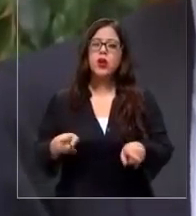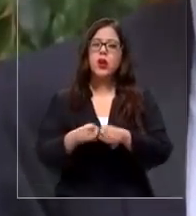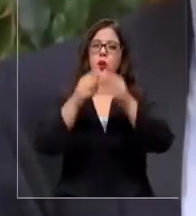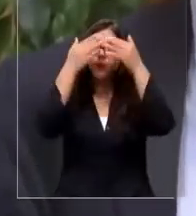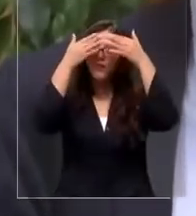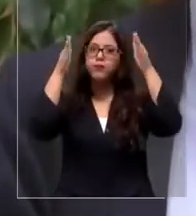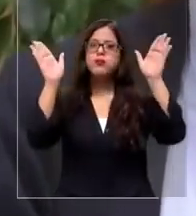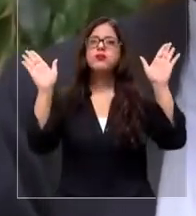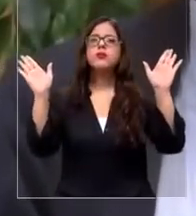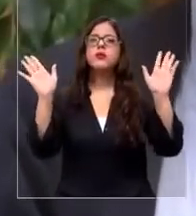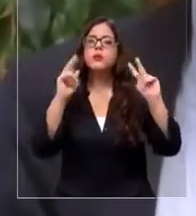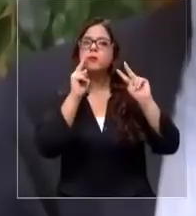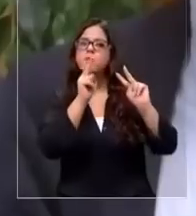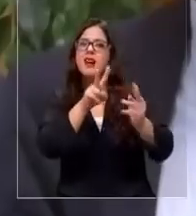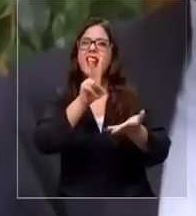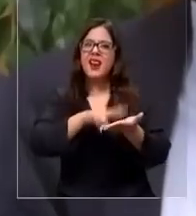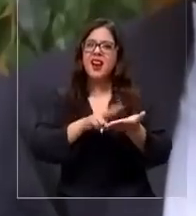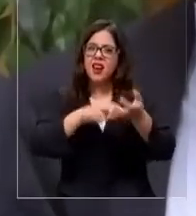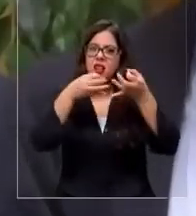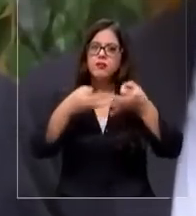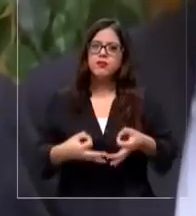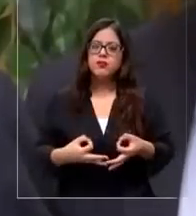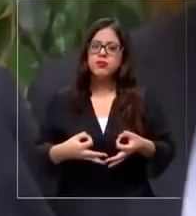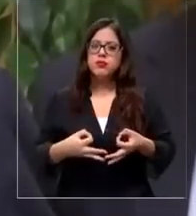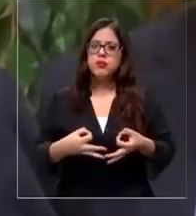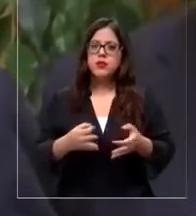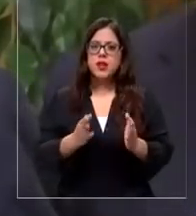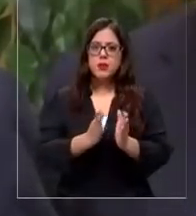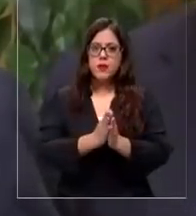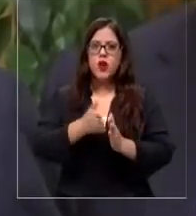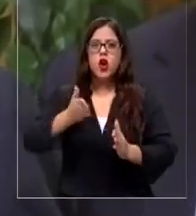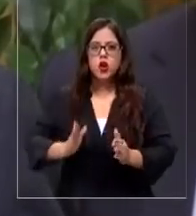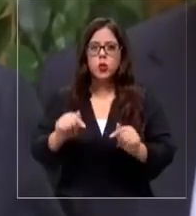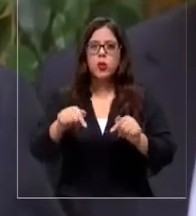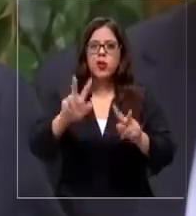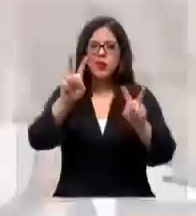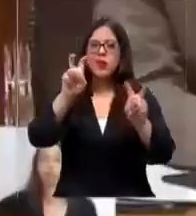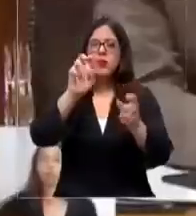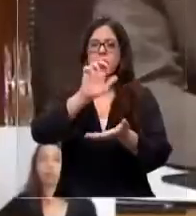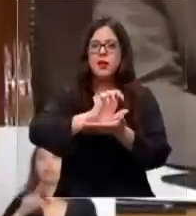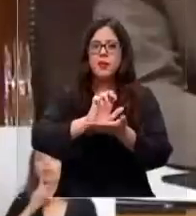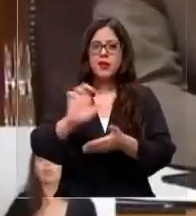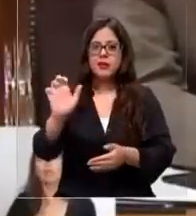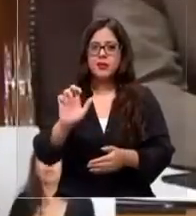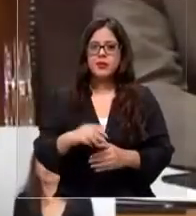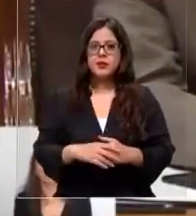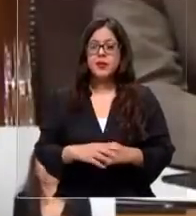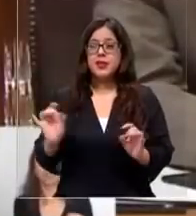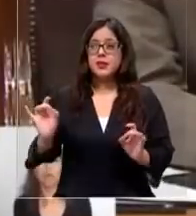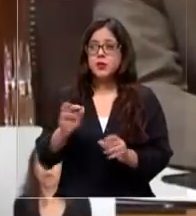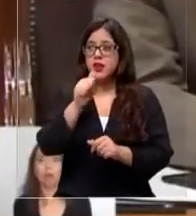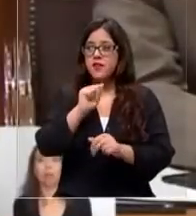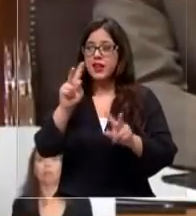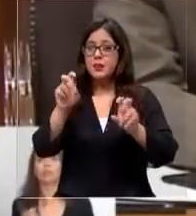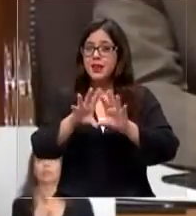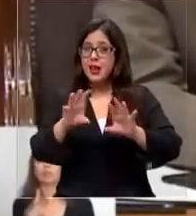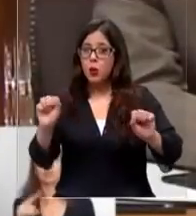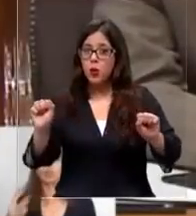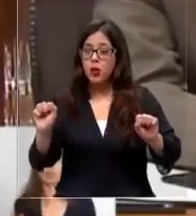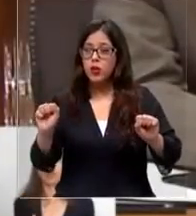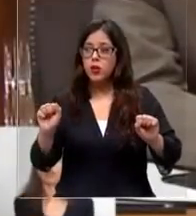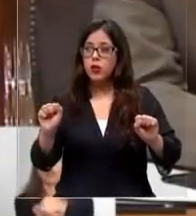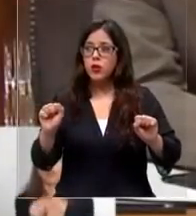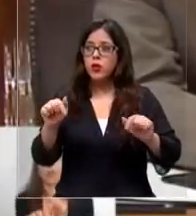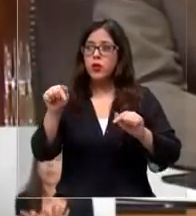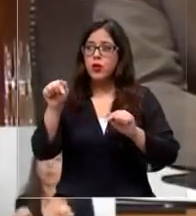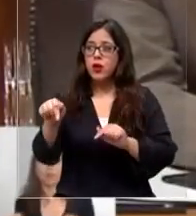ojos, que mire la realidad tal como es y mantenga este estado de excepción. Si no logramos ponernos de acuerdo